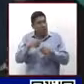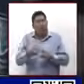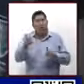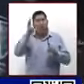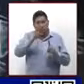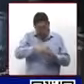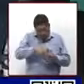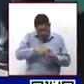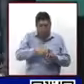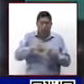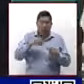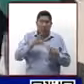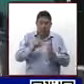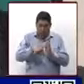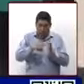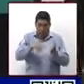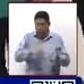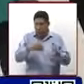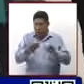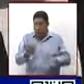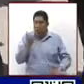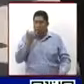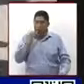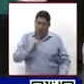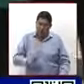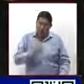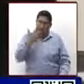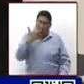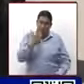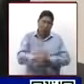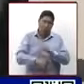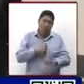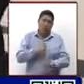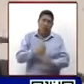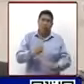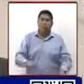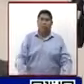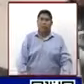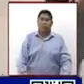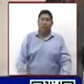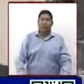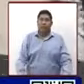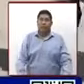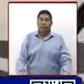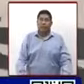y muerte de esa pobre pequeñita de 3 años.